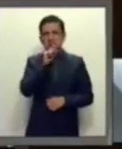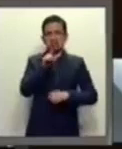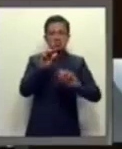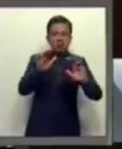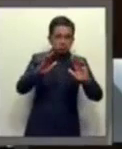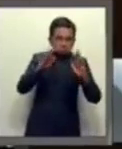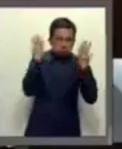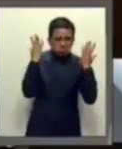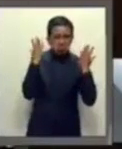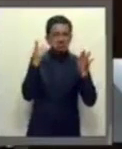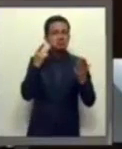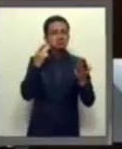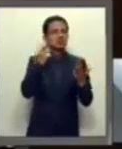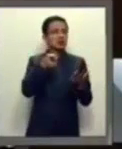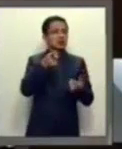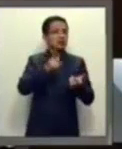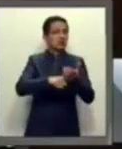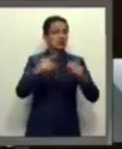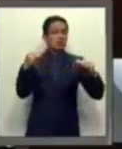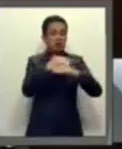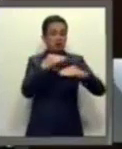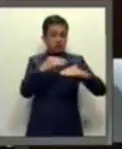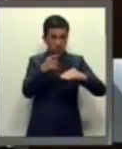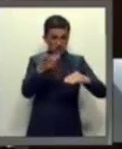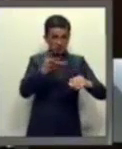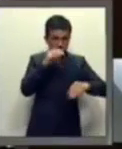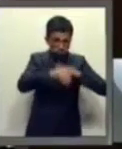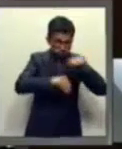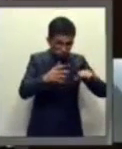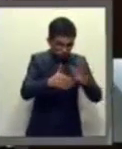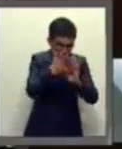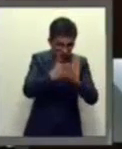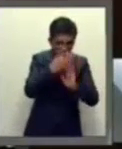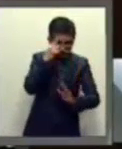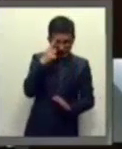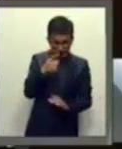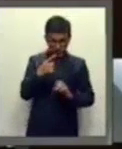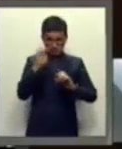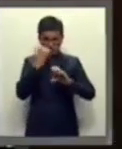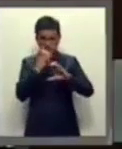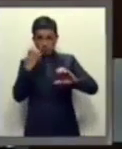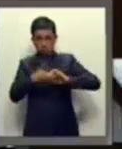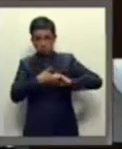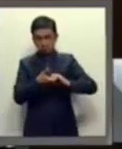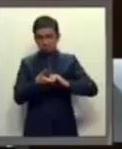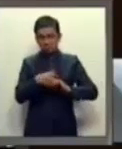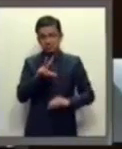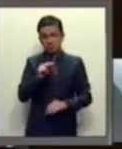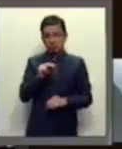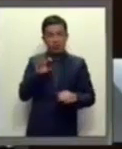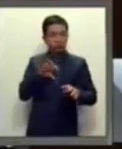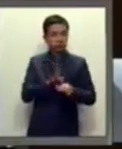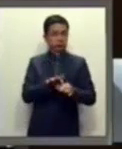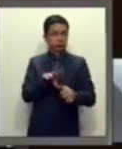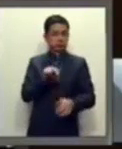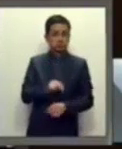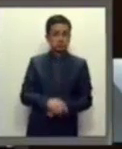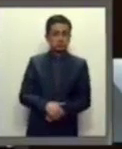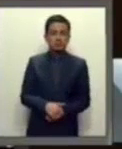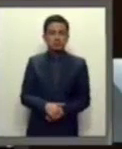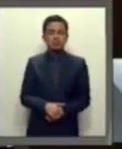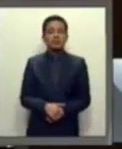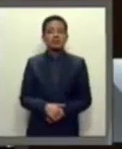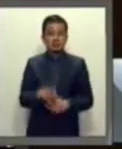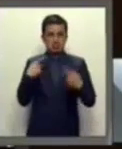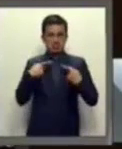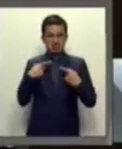carreteras que no se diseñaron para este tipo de transporte. Los transportistas mexicanos reconocen